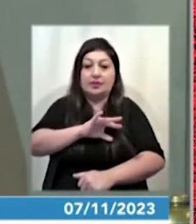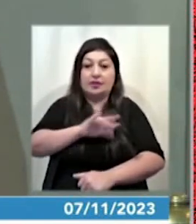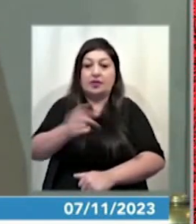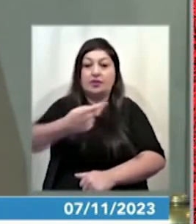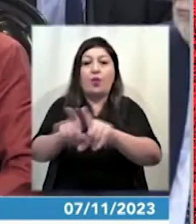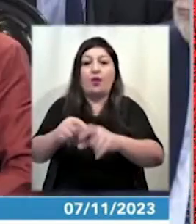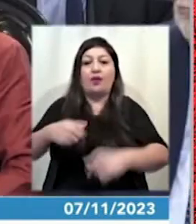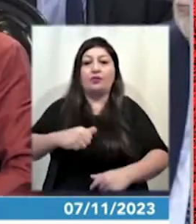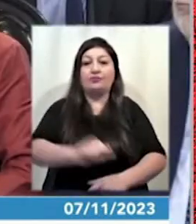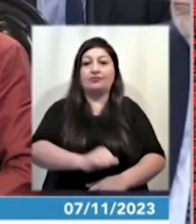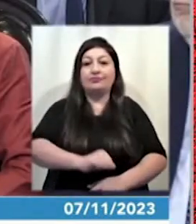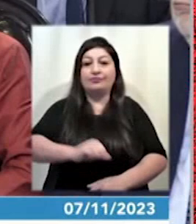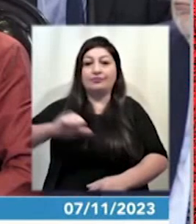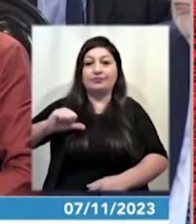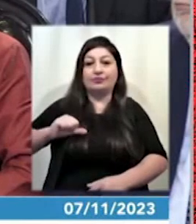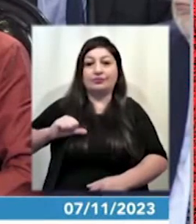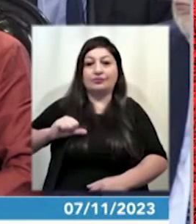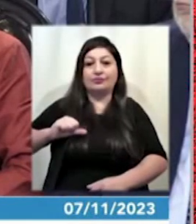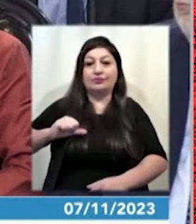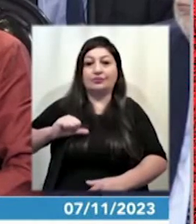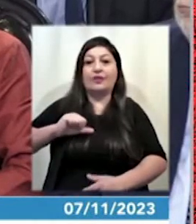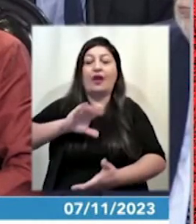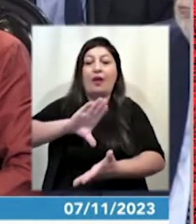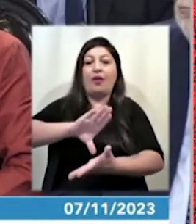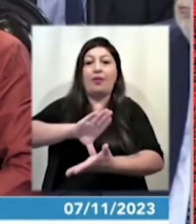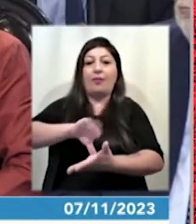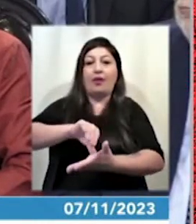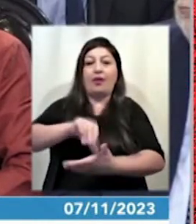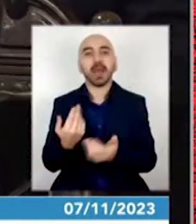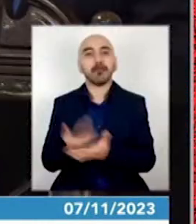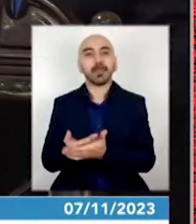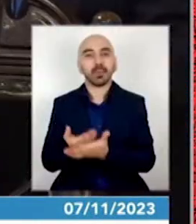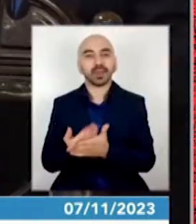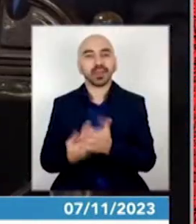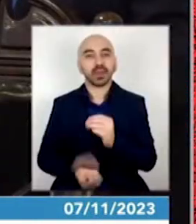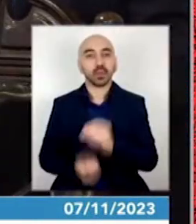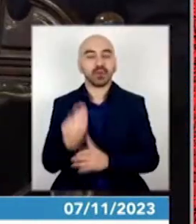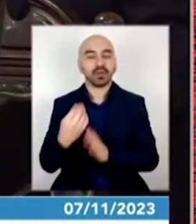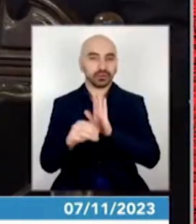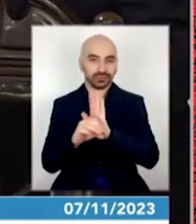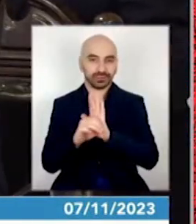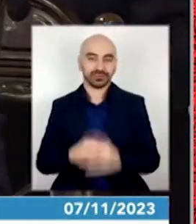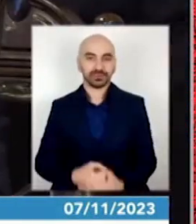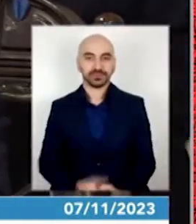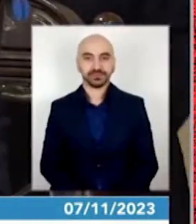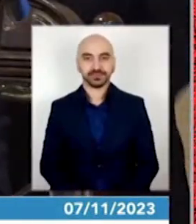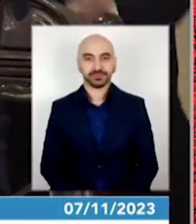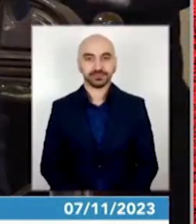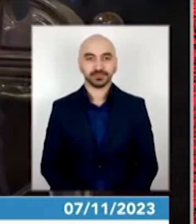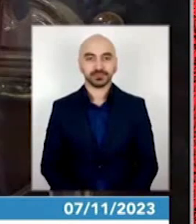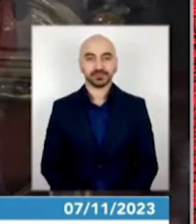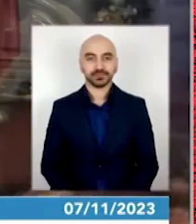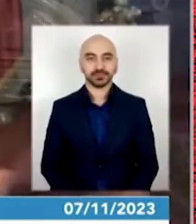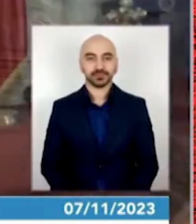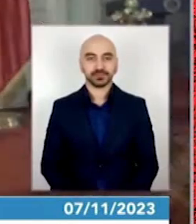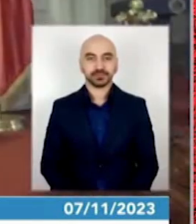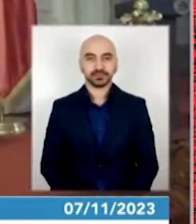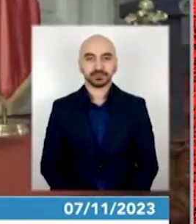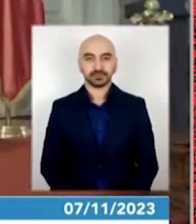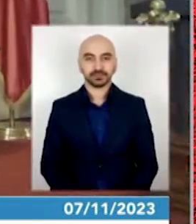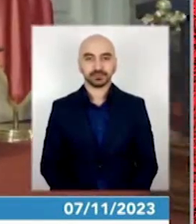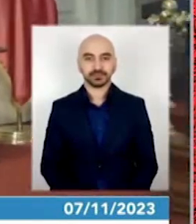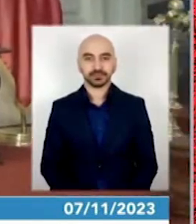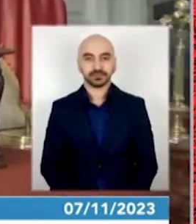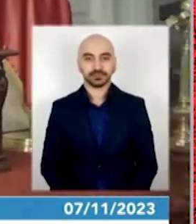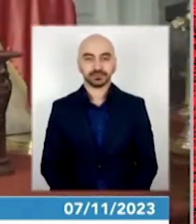se quiere, no. Beatriz Evia aprovechó ella como presidenta del Consejo y liderar el grupo